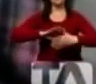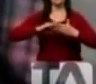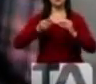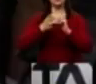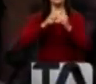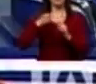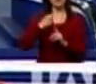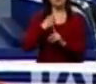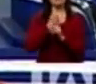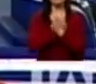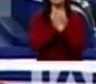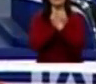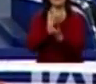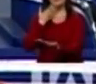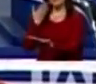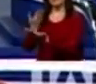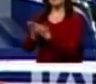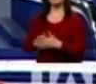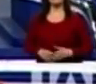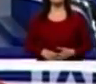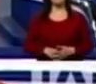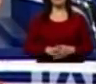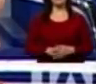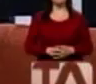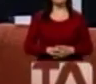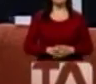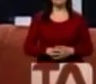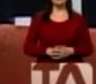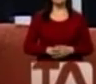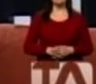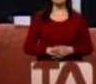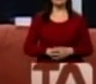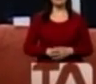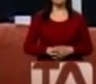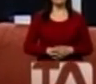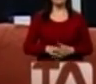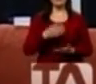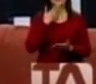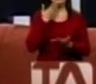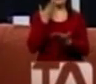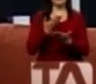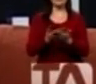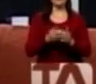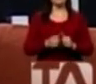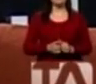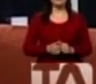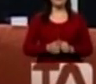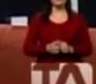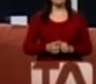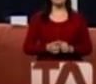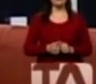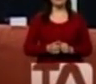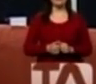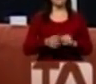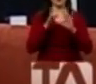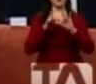solucionar con lucha y con amor. Gracias a Eva Jiménez por habernos acompañado en esta mañana. Muchísimas gracias a vosotros y me voy a despedir con la frase de